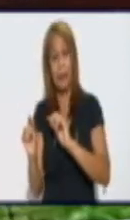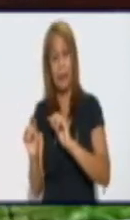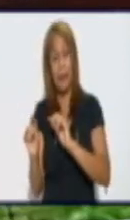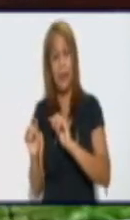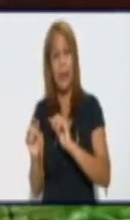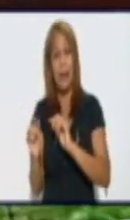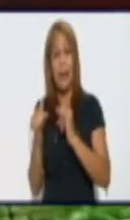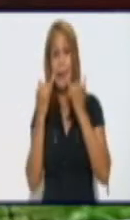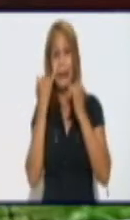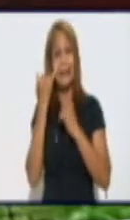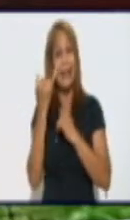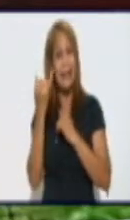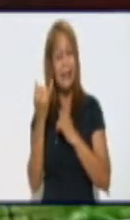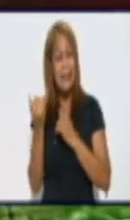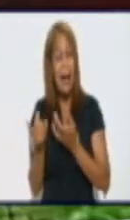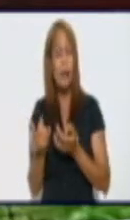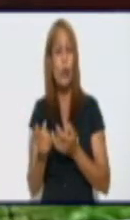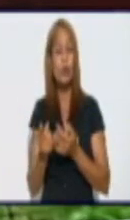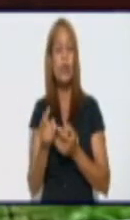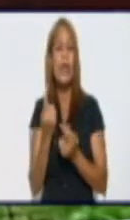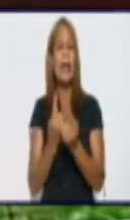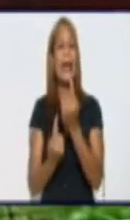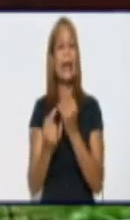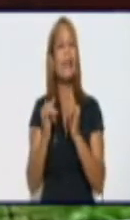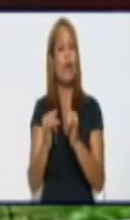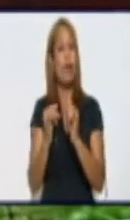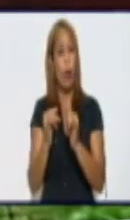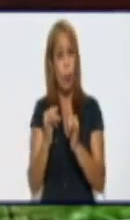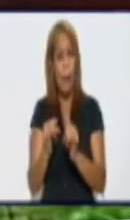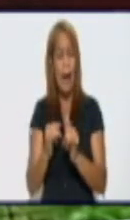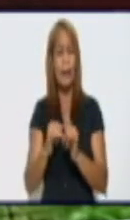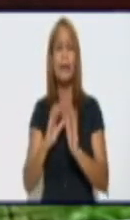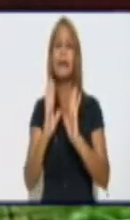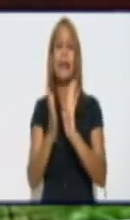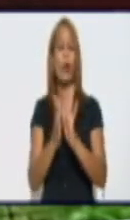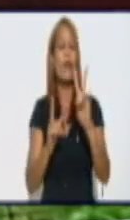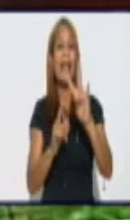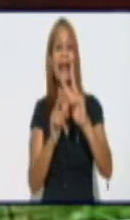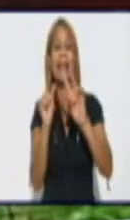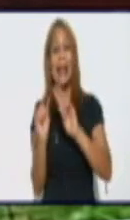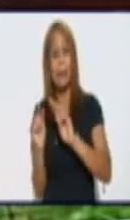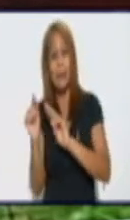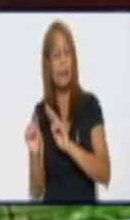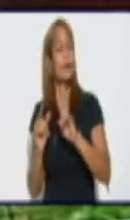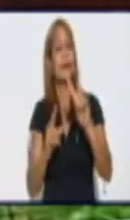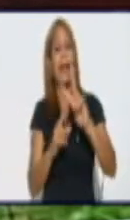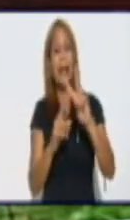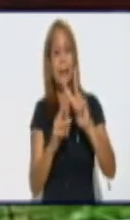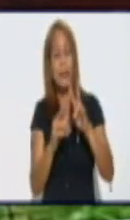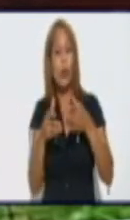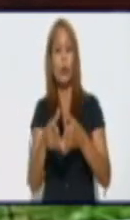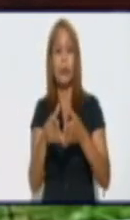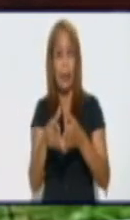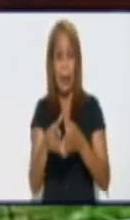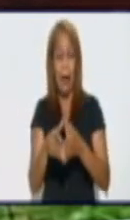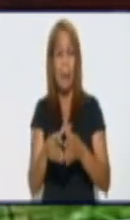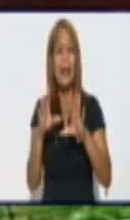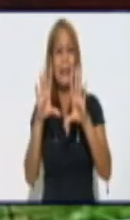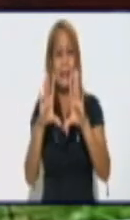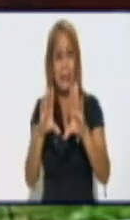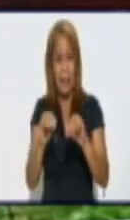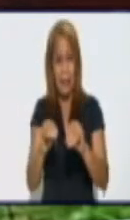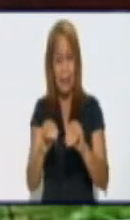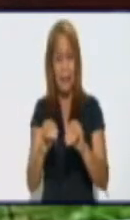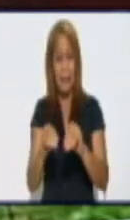acerca de nuestra programación o de algún programa en específico se le comunica que pueden hacerlo a través de la vía telefónica